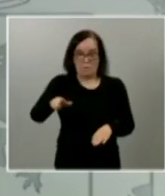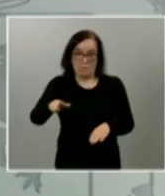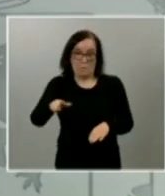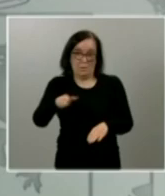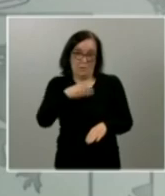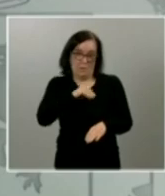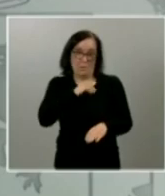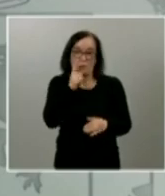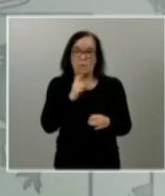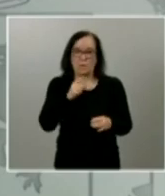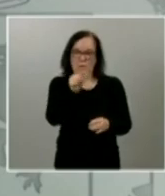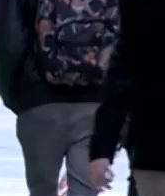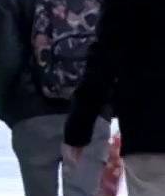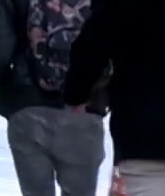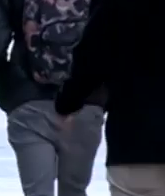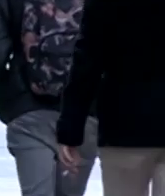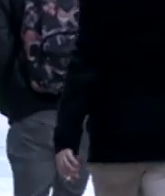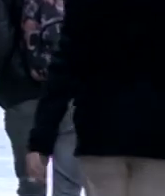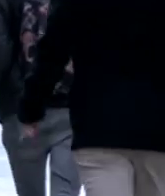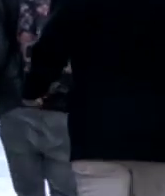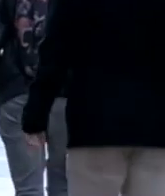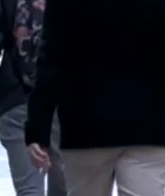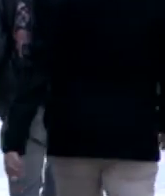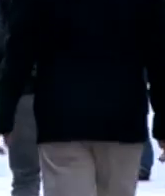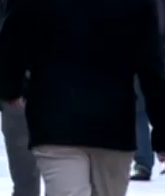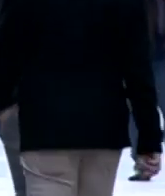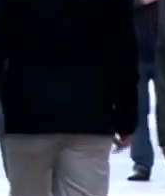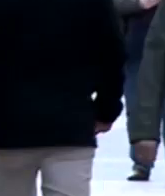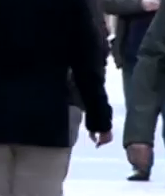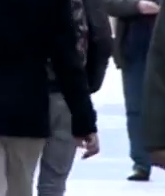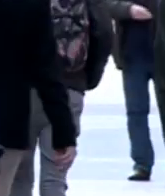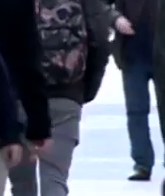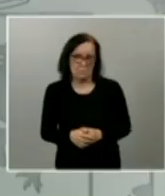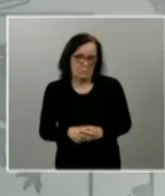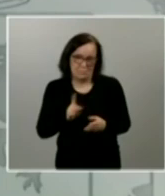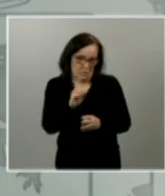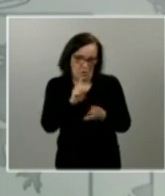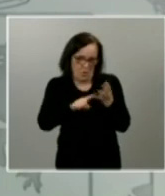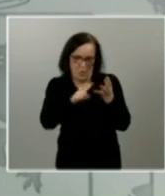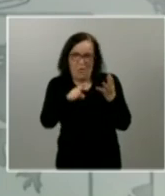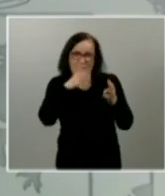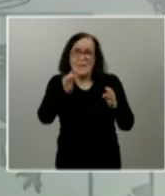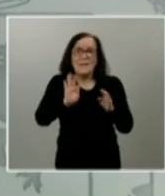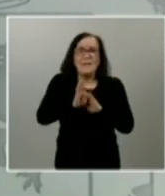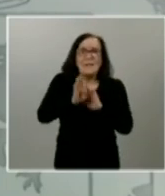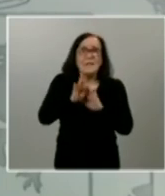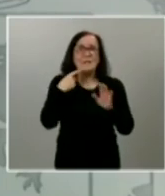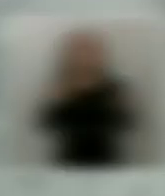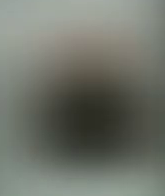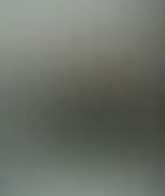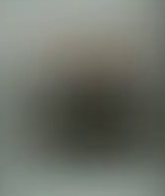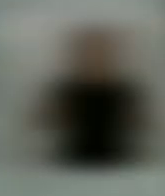Pero van a ser lógicamente más de 15 días. Aunque cuando esa fecha llegue no habrá acabado todo. ¿Significará que tengamos el mismo estado de alarma?